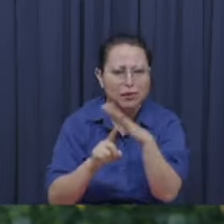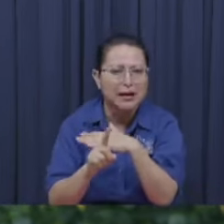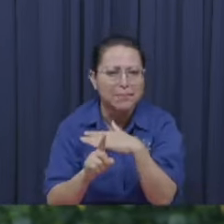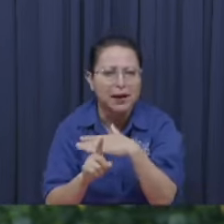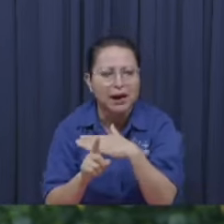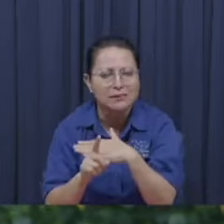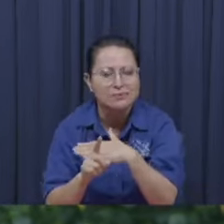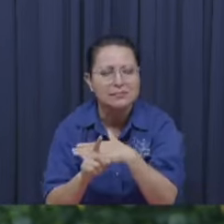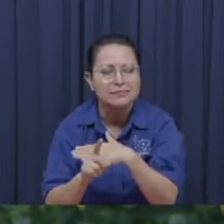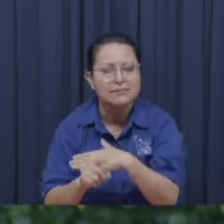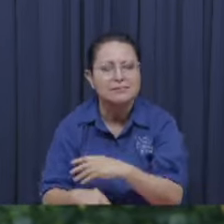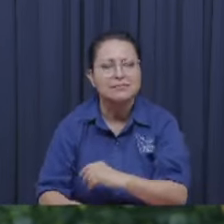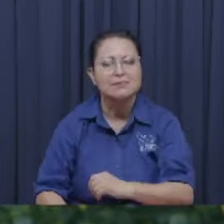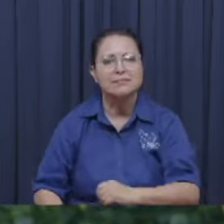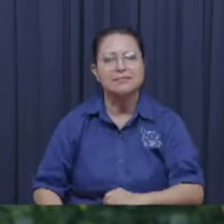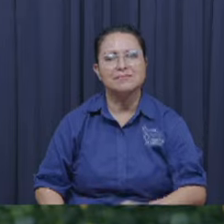problemática,